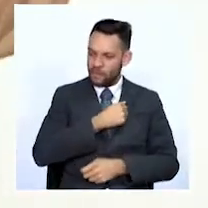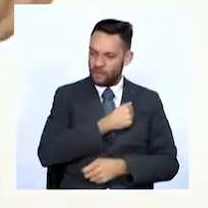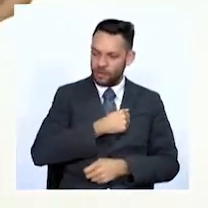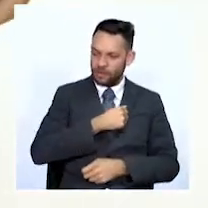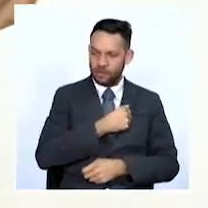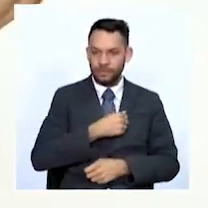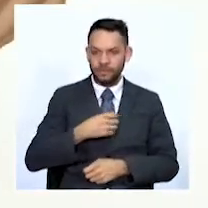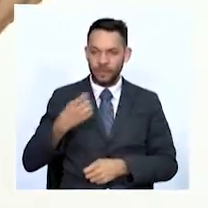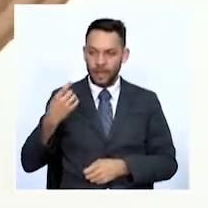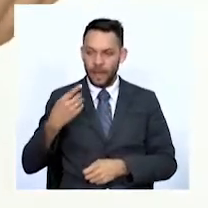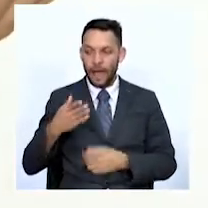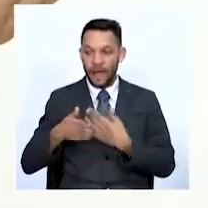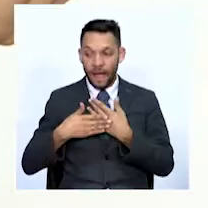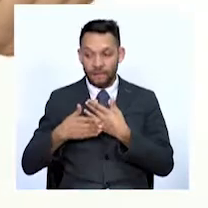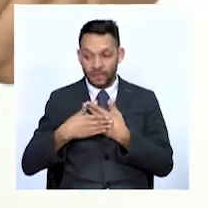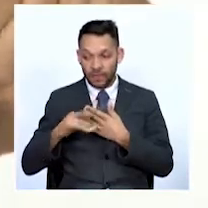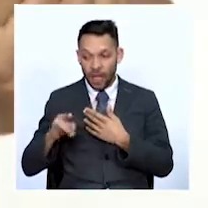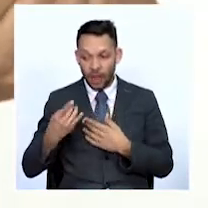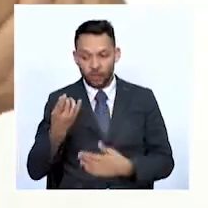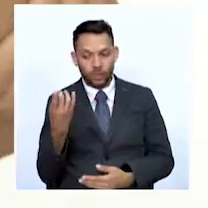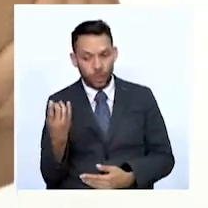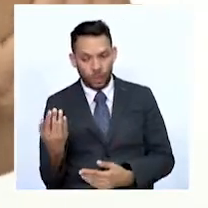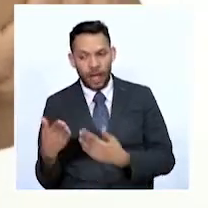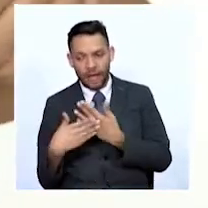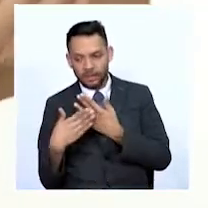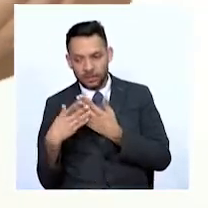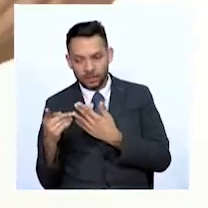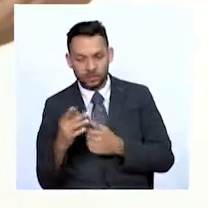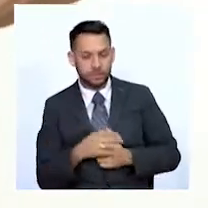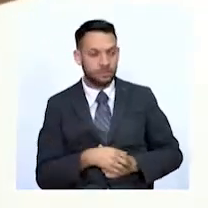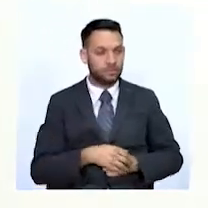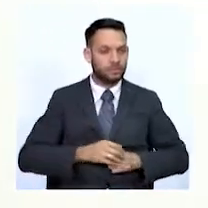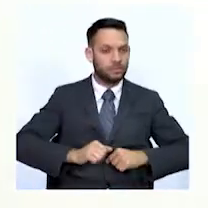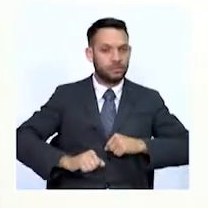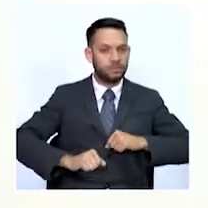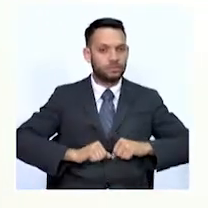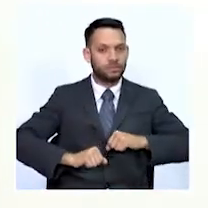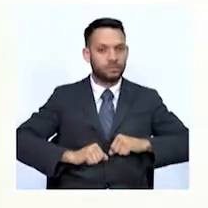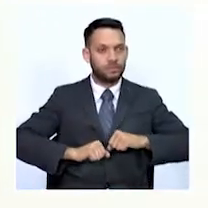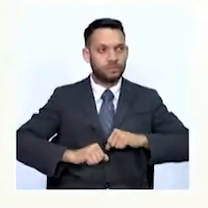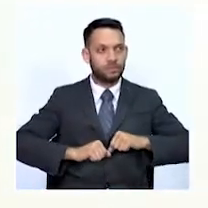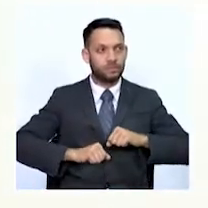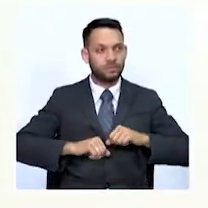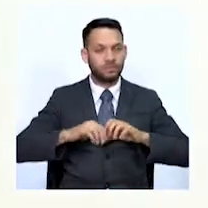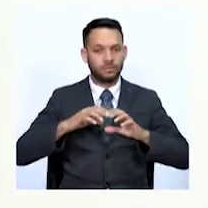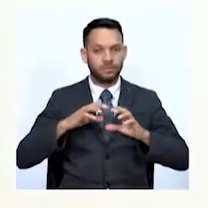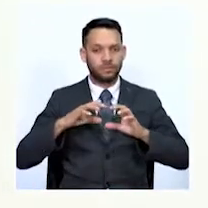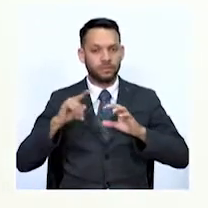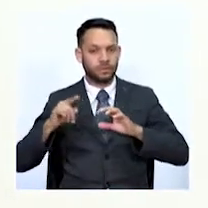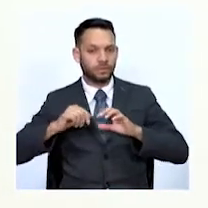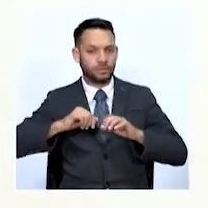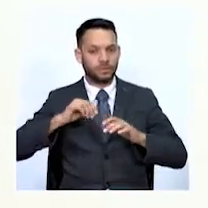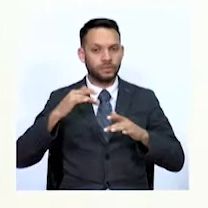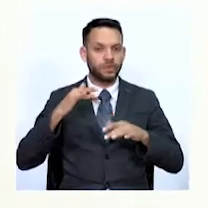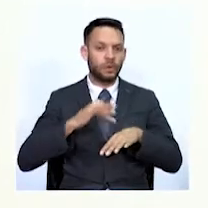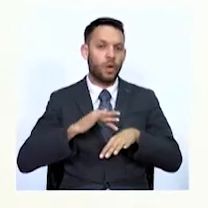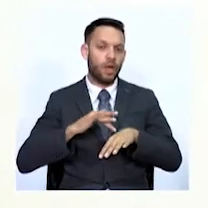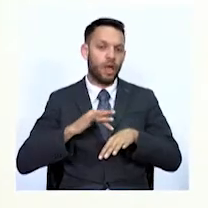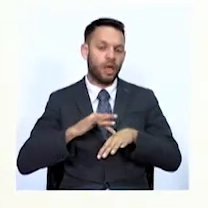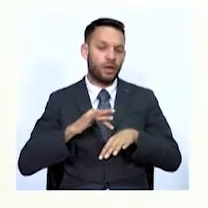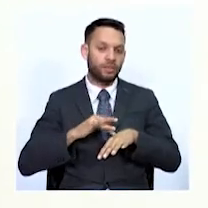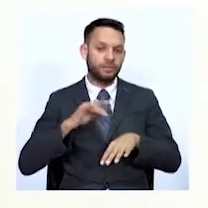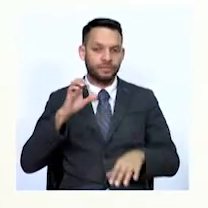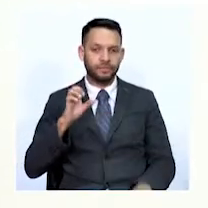a decir si te duele, listo, suelta lo que me pese. Entonces aquí encontramos la escápula y tocamos.